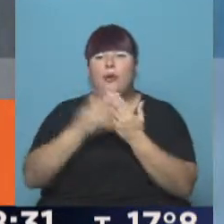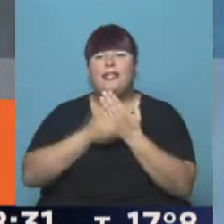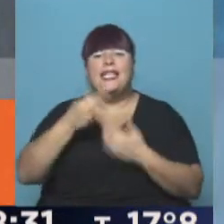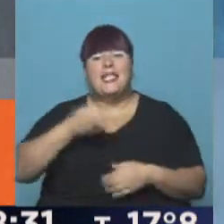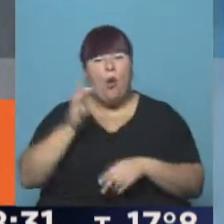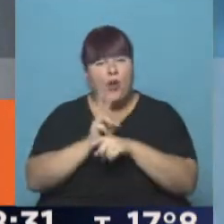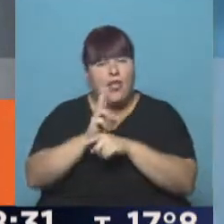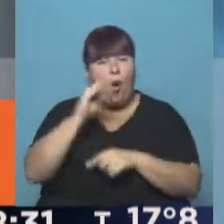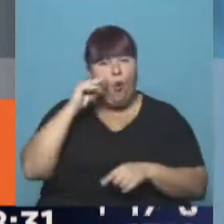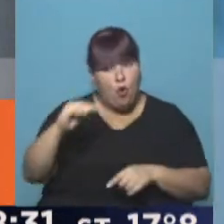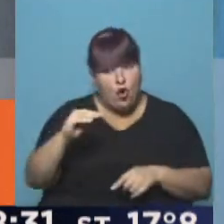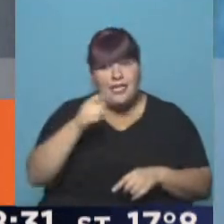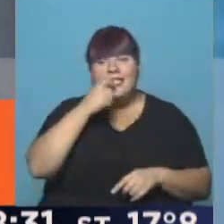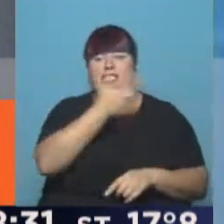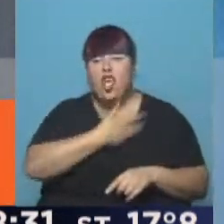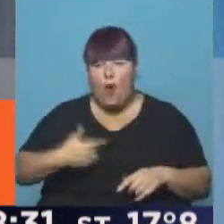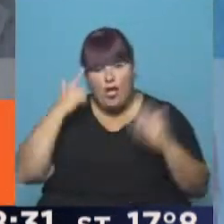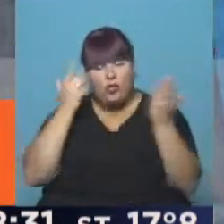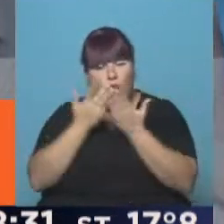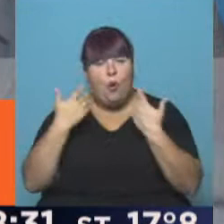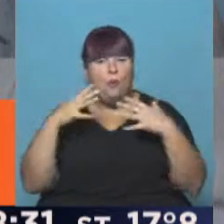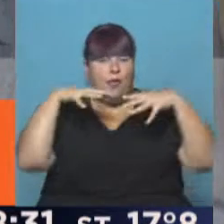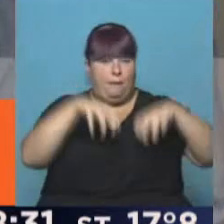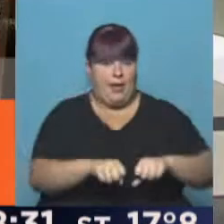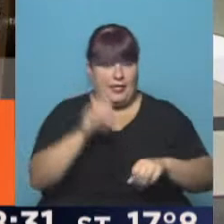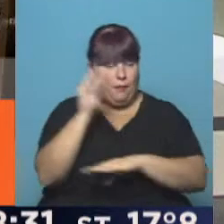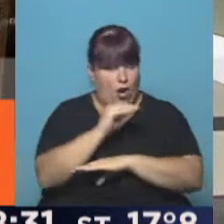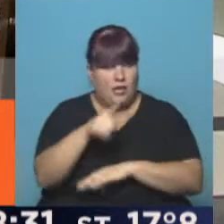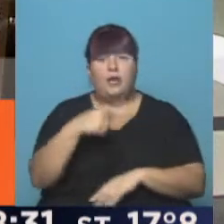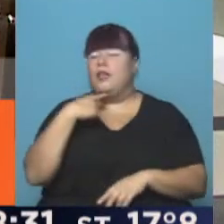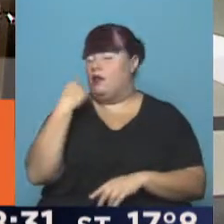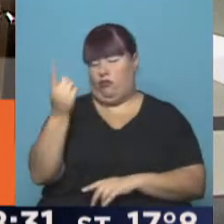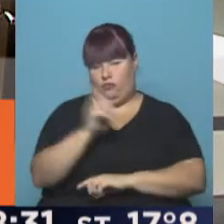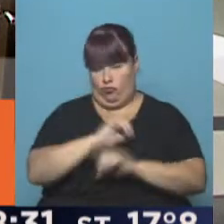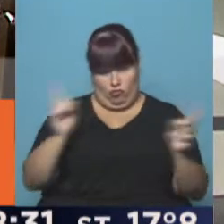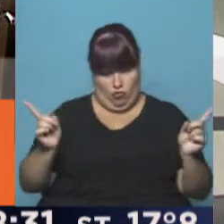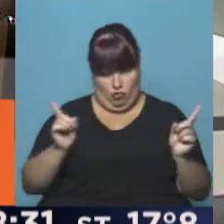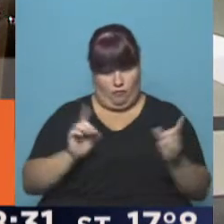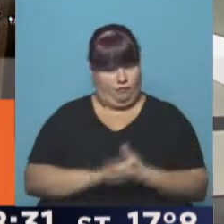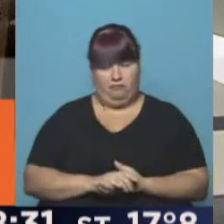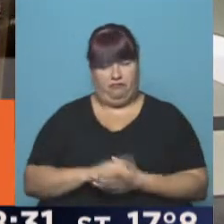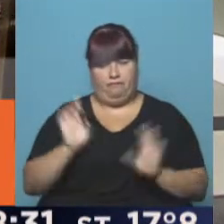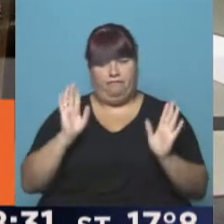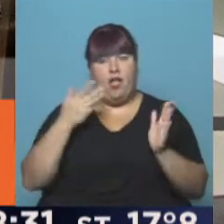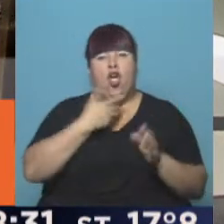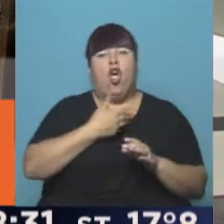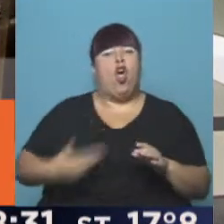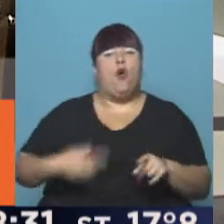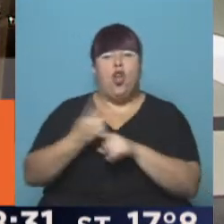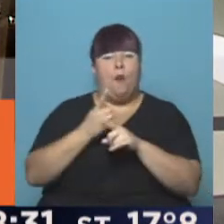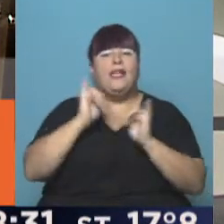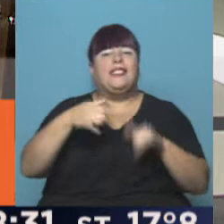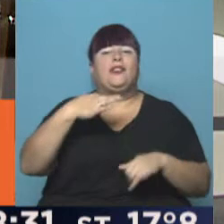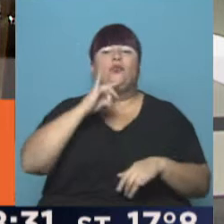patricia bullrich si el gobierno estaba analizando la posibilidad intervenida esa provincia la respuesta de la ministra dijo no es potestad del poder ejecutivo si es